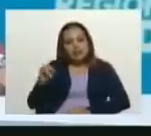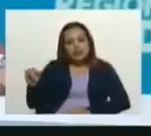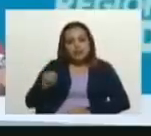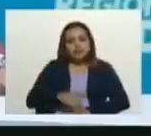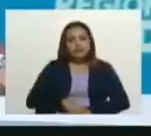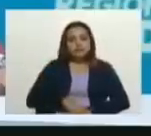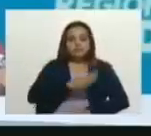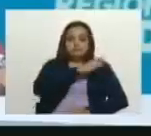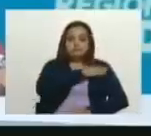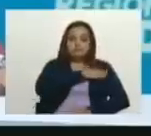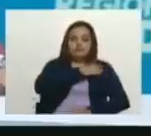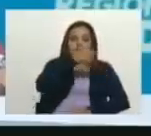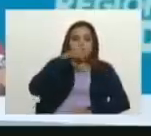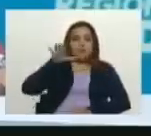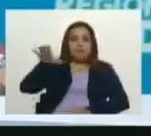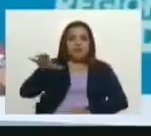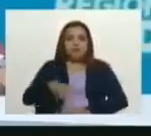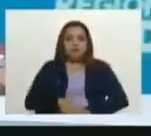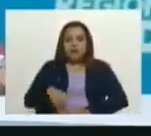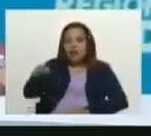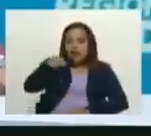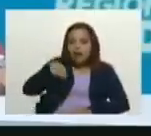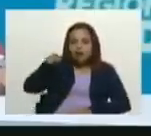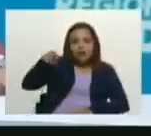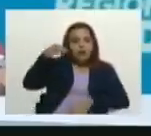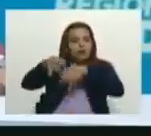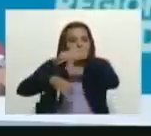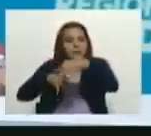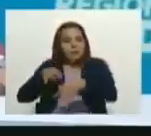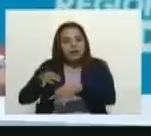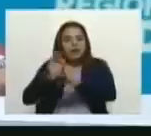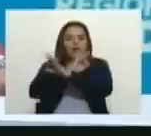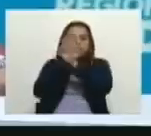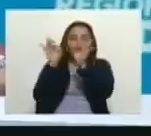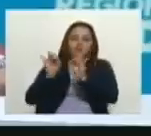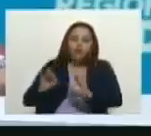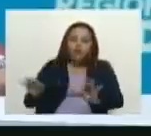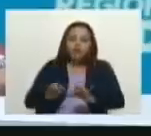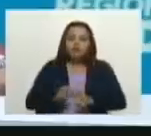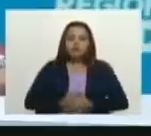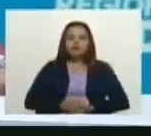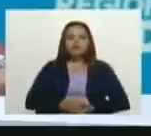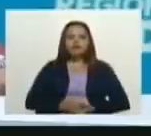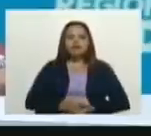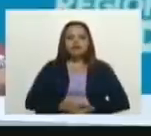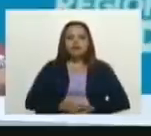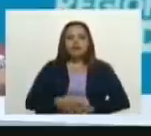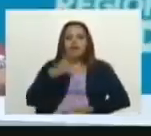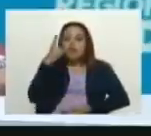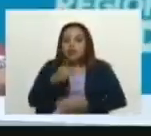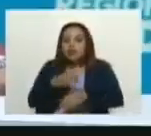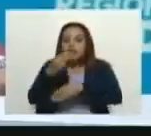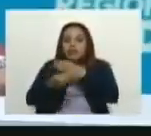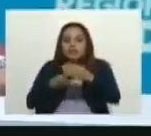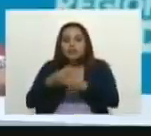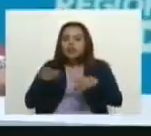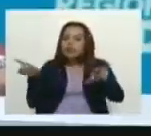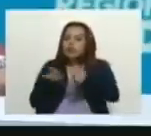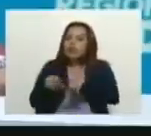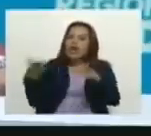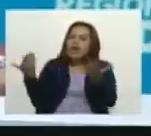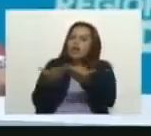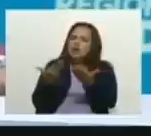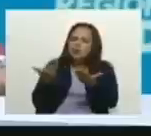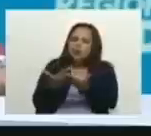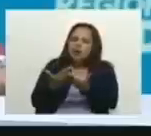mayor de la patria. Esto que tú explicas, la metodología, se tiene que ser como una escuela, ¿vale?